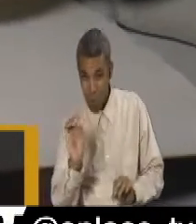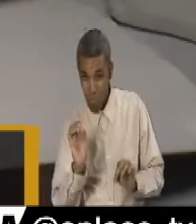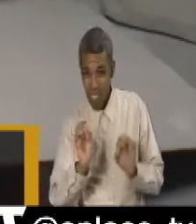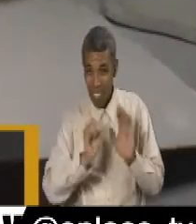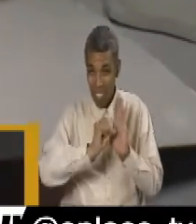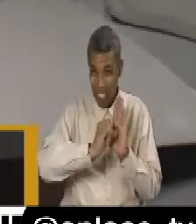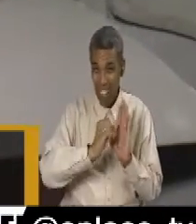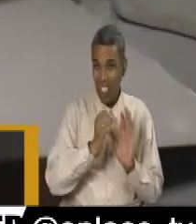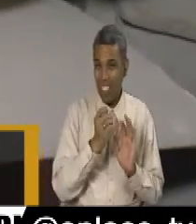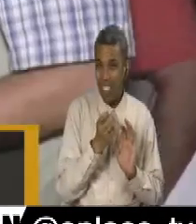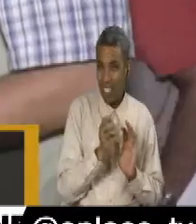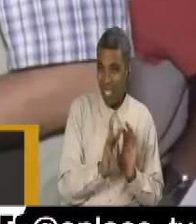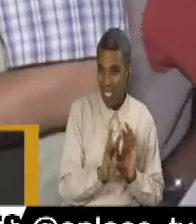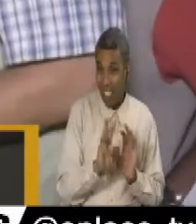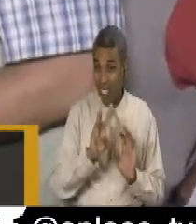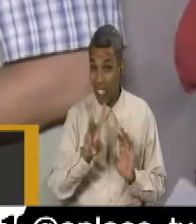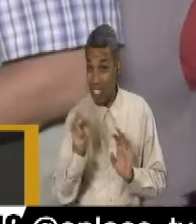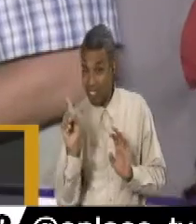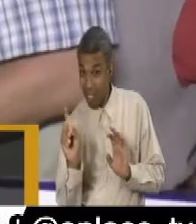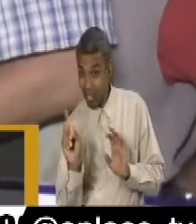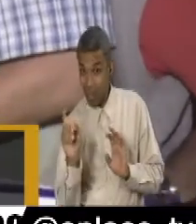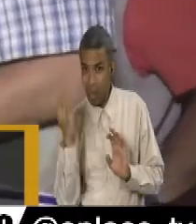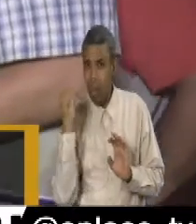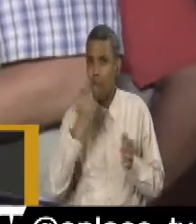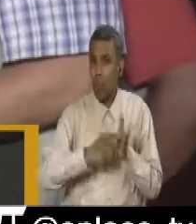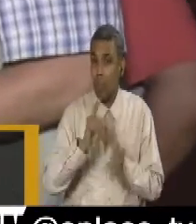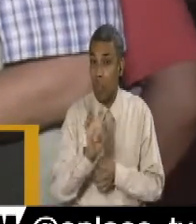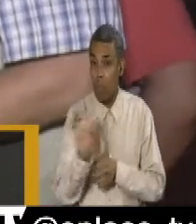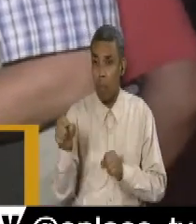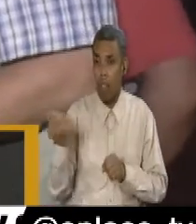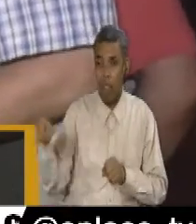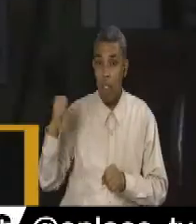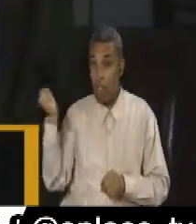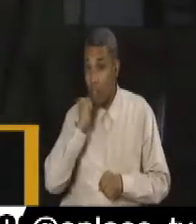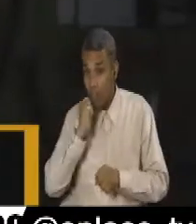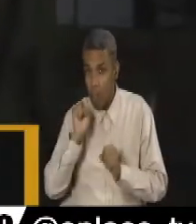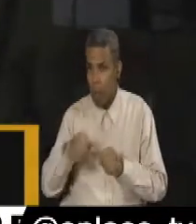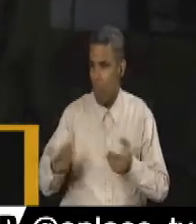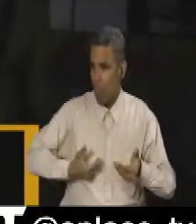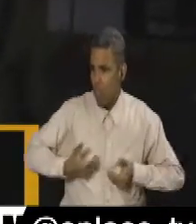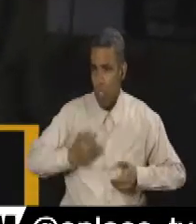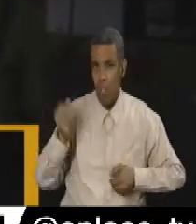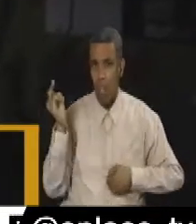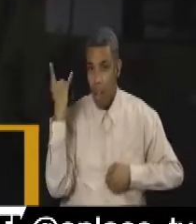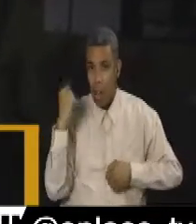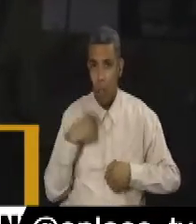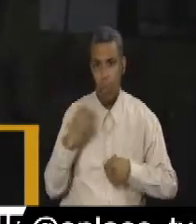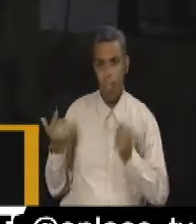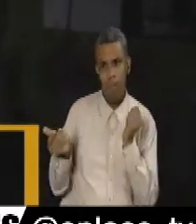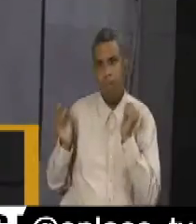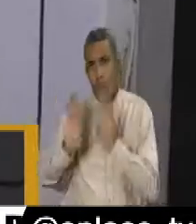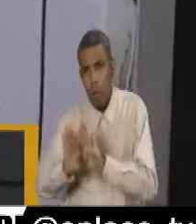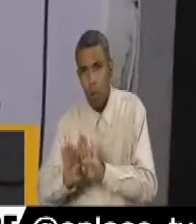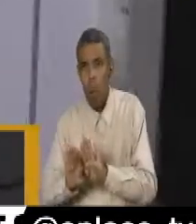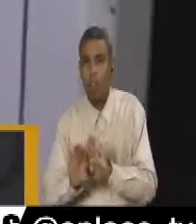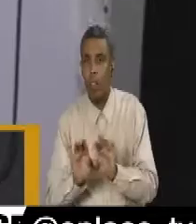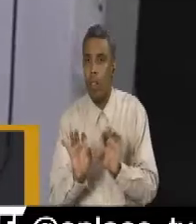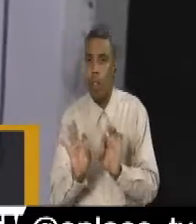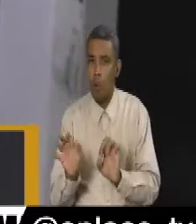de 2009 habla de cierre temporal o definitivo del establecimiento, edificación o servicio, caducidad de licencia